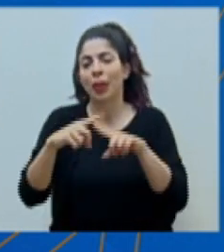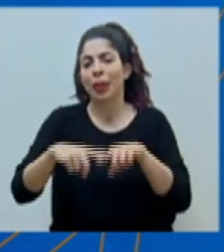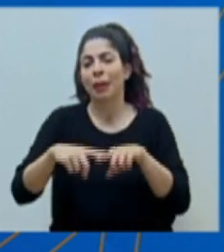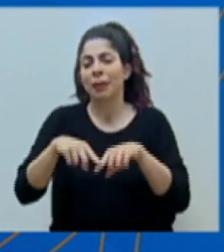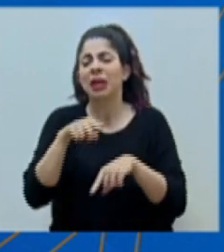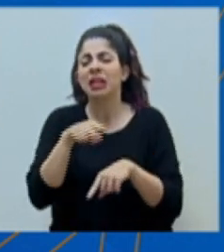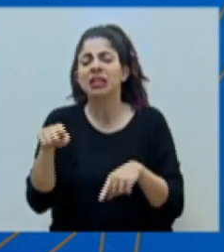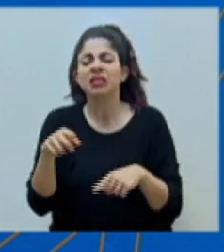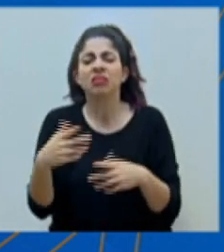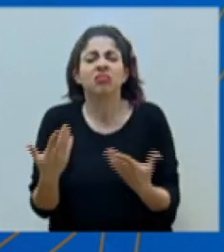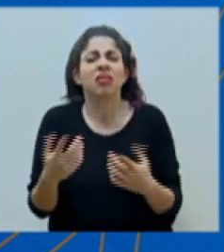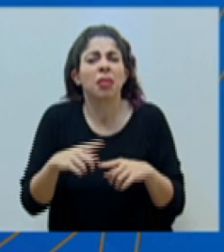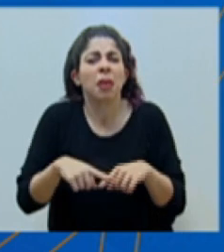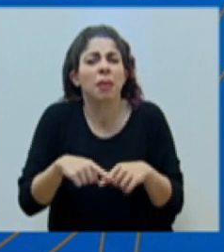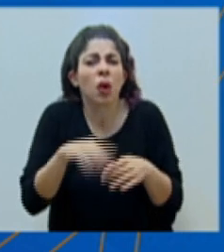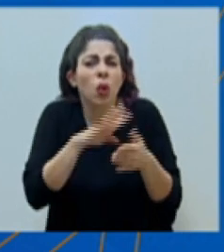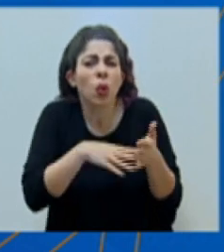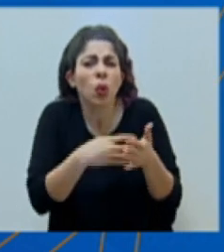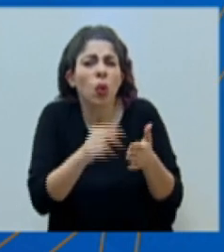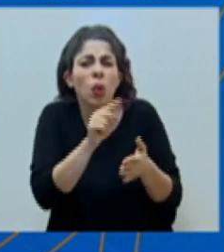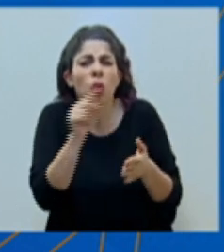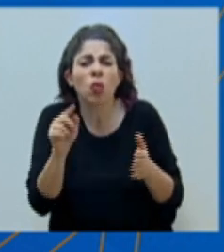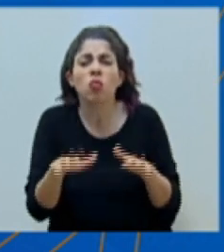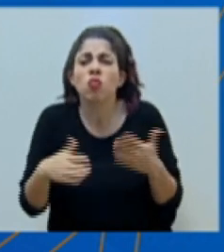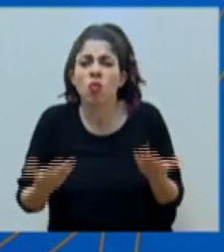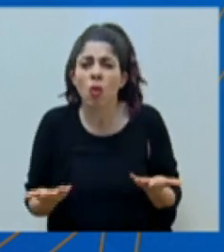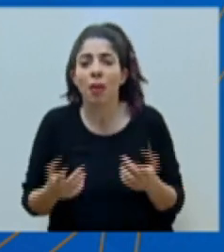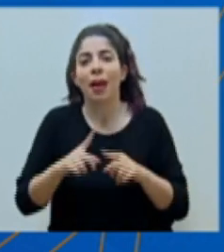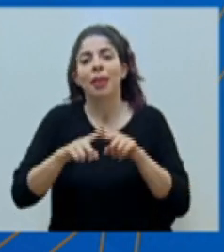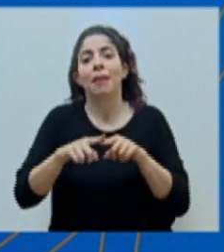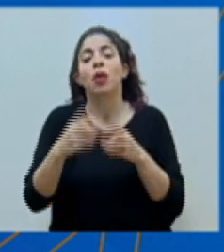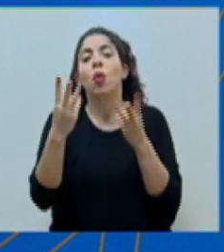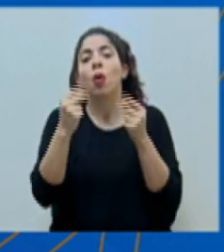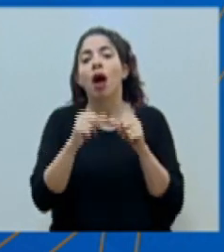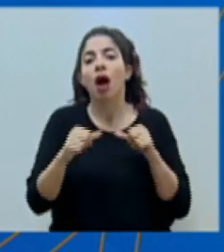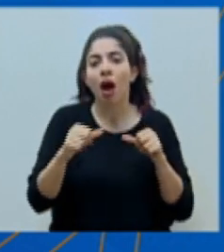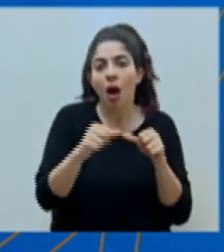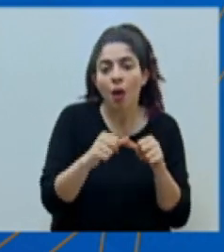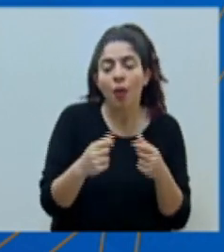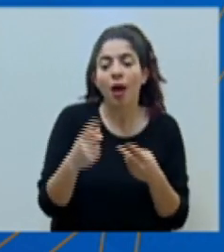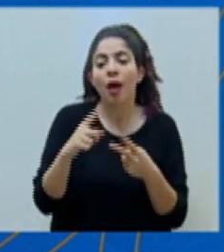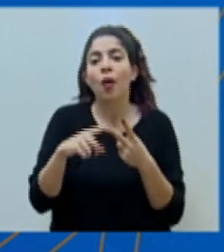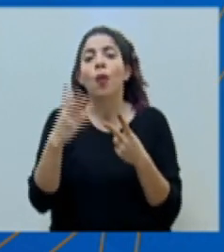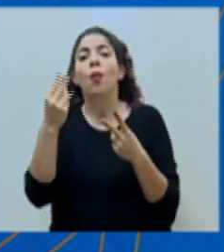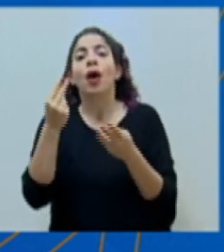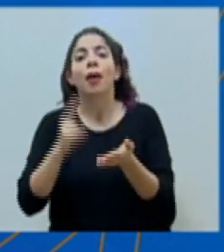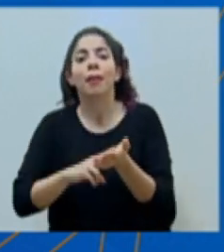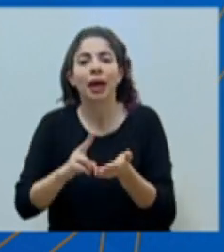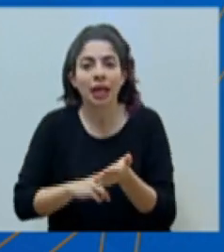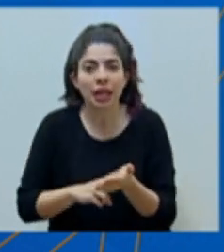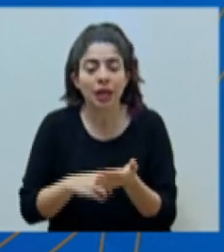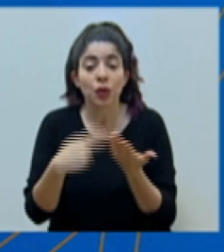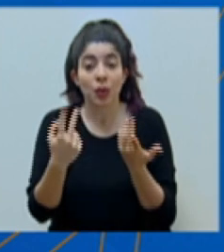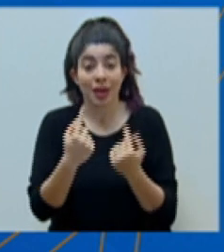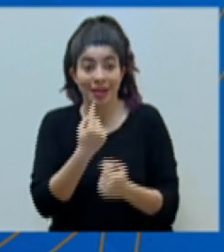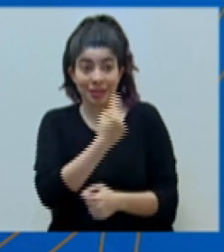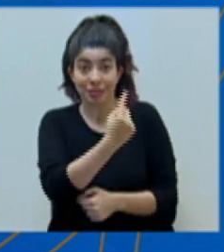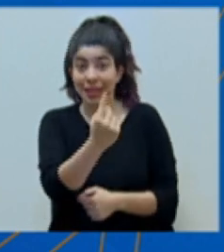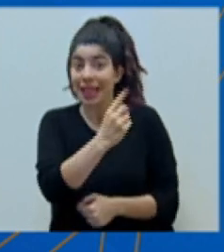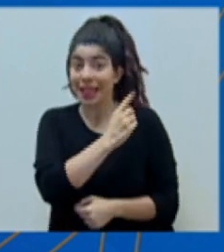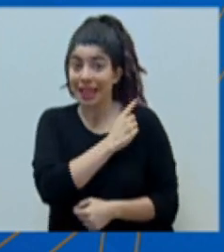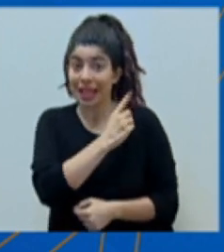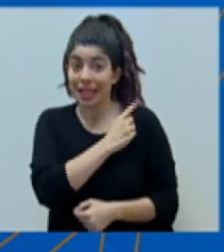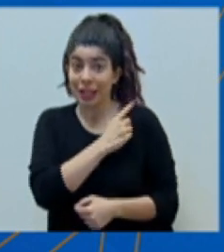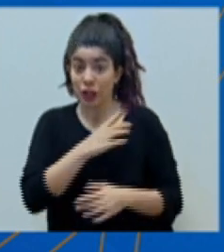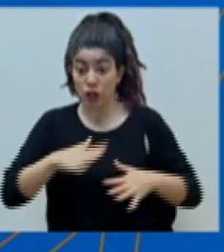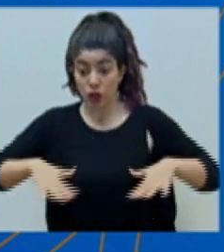esta organización de los horarios en los centros educativos? De la cantidad de aulas, de la cantidad de matrícula, y cada uno de los directores de los